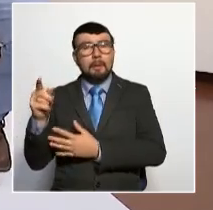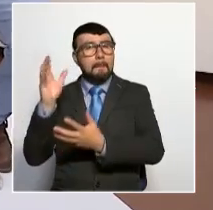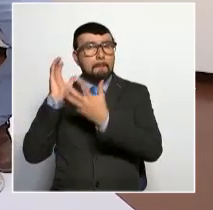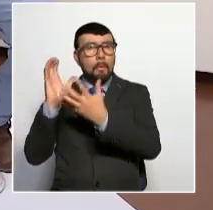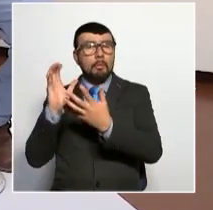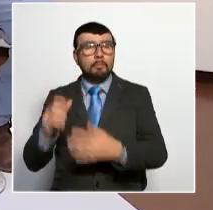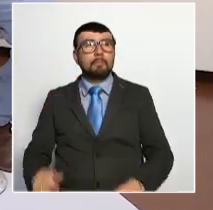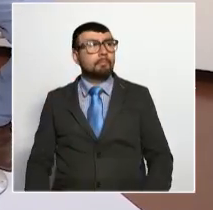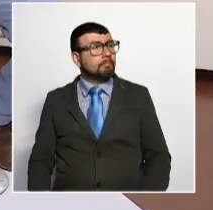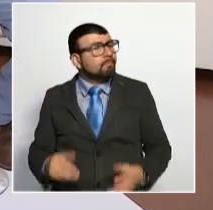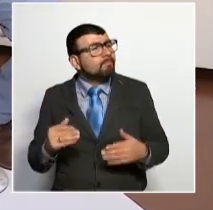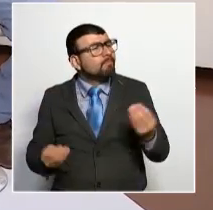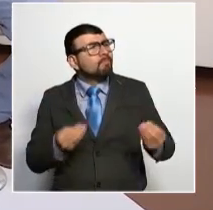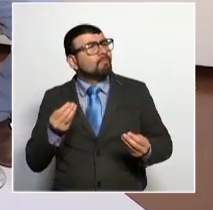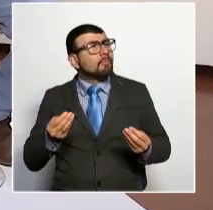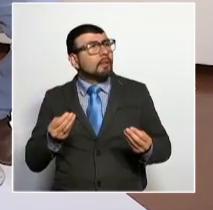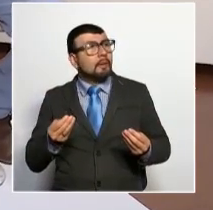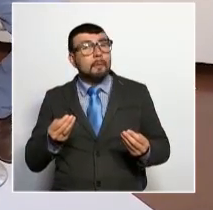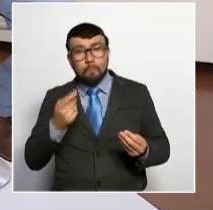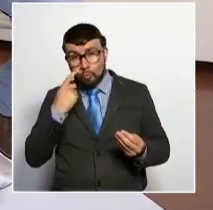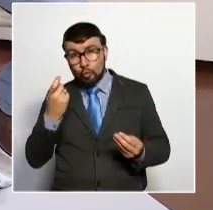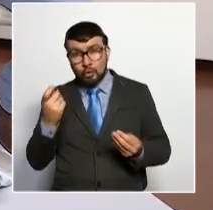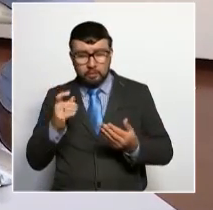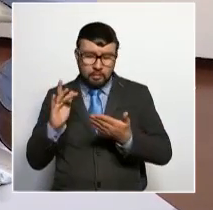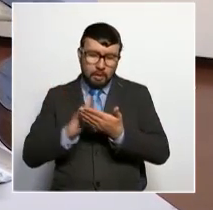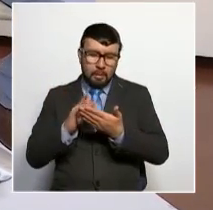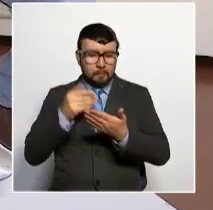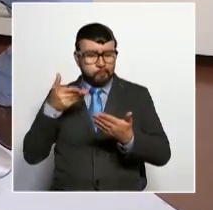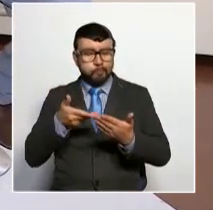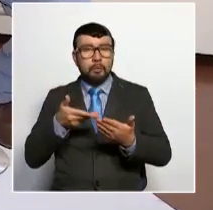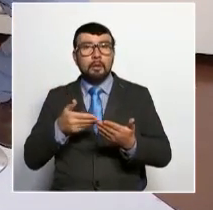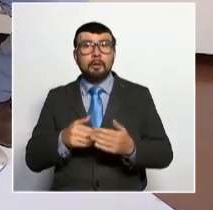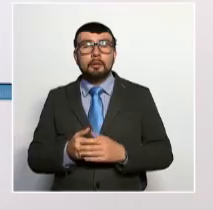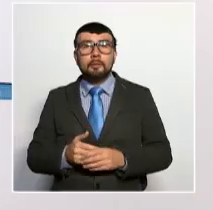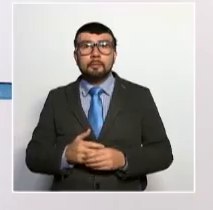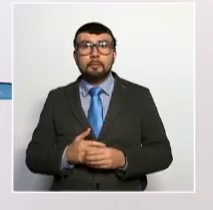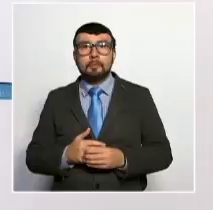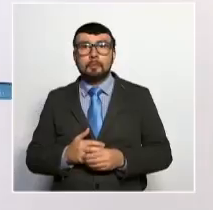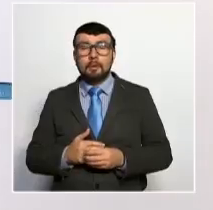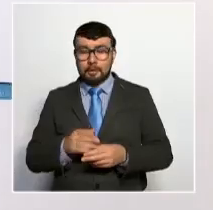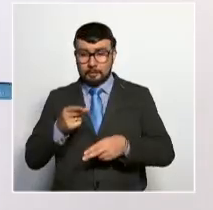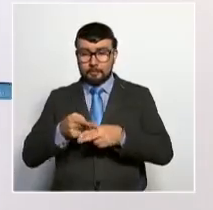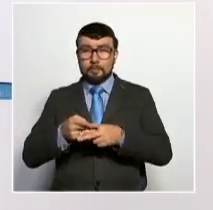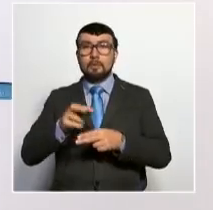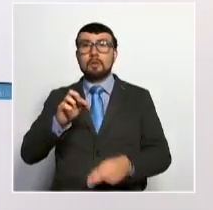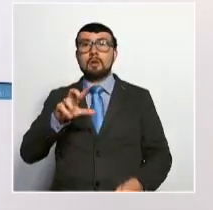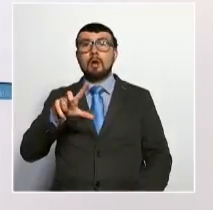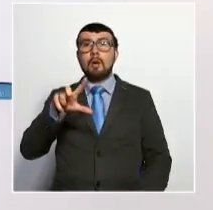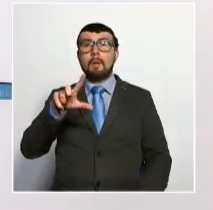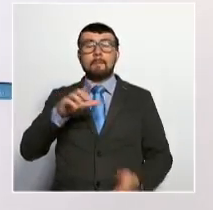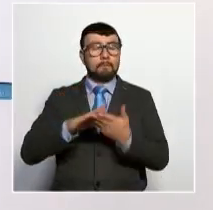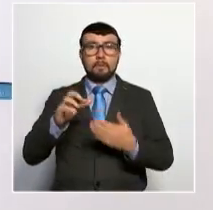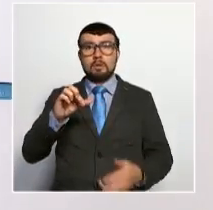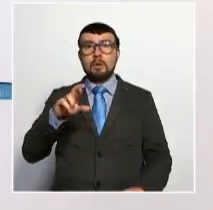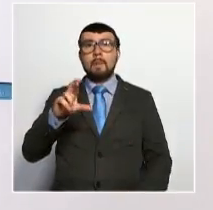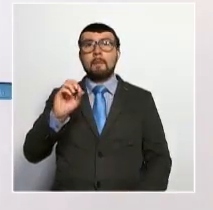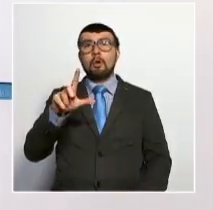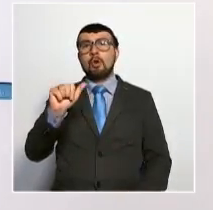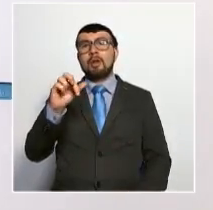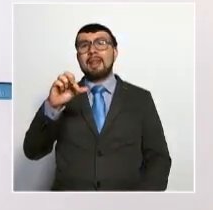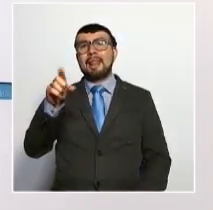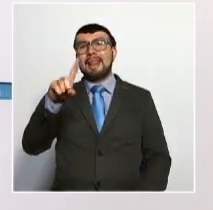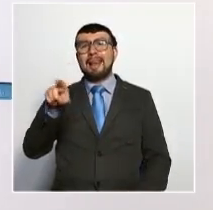sintonía. Doctora Paula, bueno, si quiere yo le busco la imagen lateral. Es bien importante. El prolapso. El prolapso es cuando se descienden los